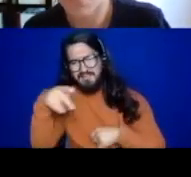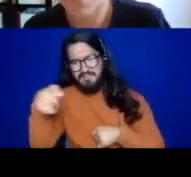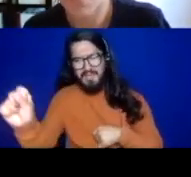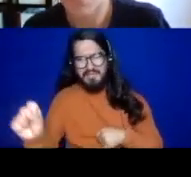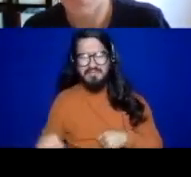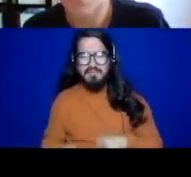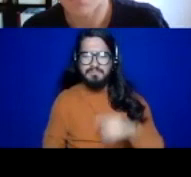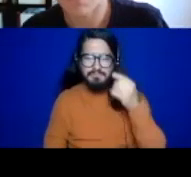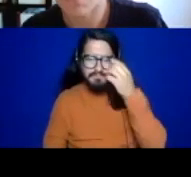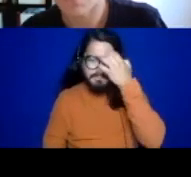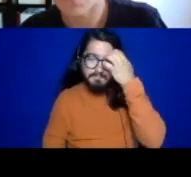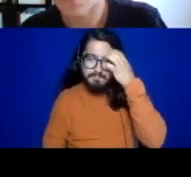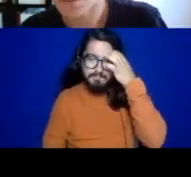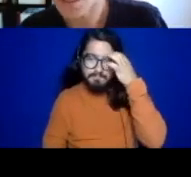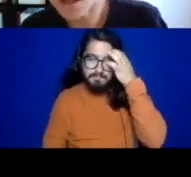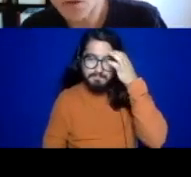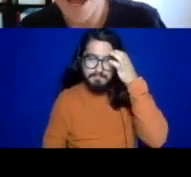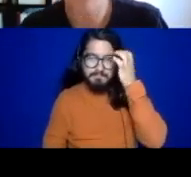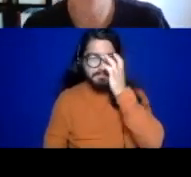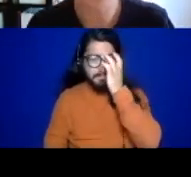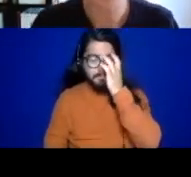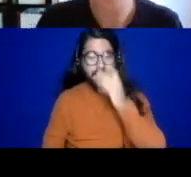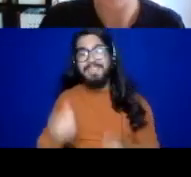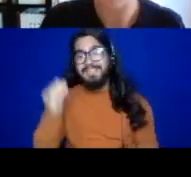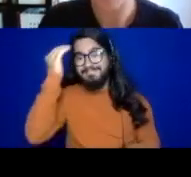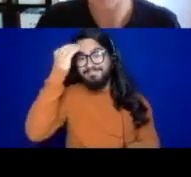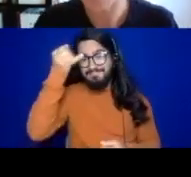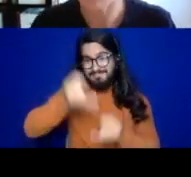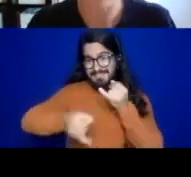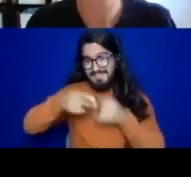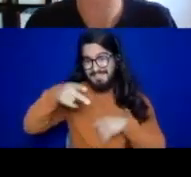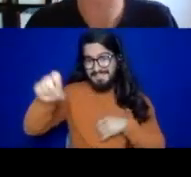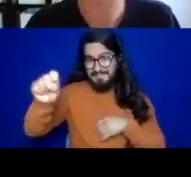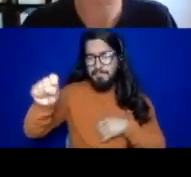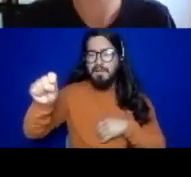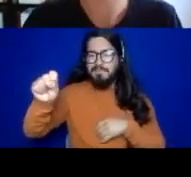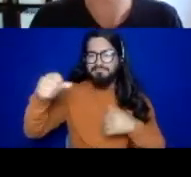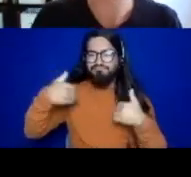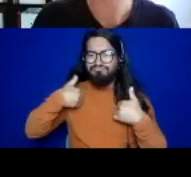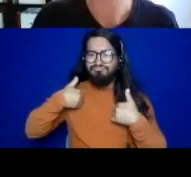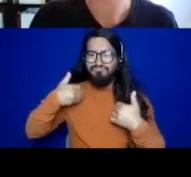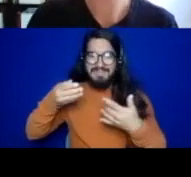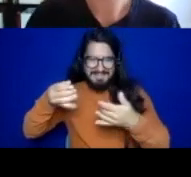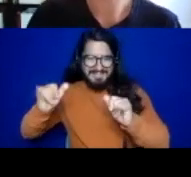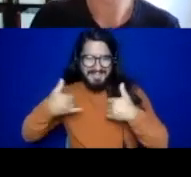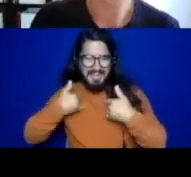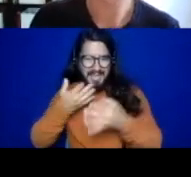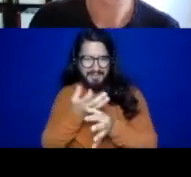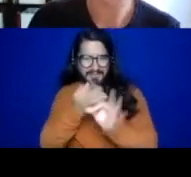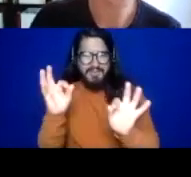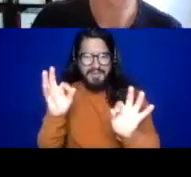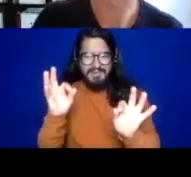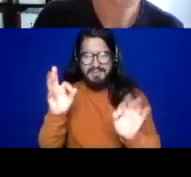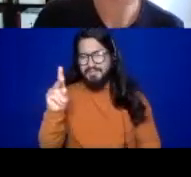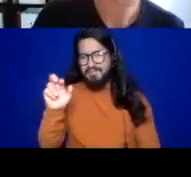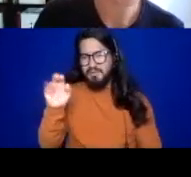I know LastPass used to have, and they still have, Yo sé que LastPass tenía y aún creo